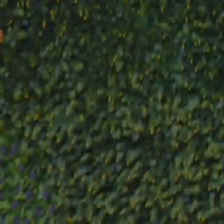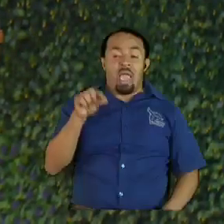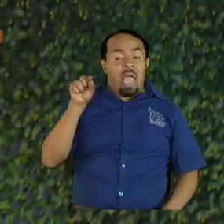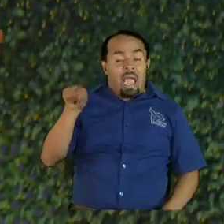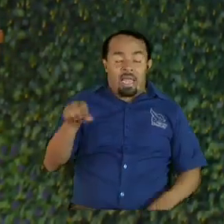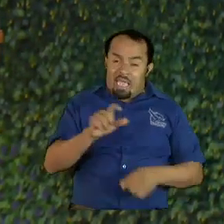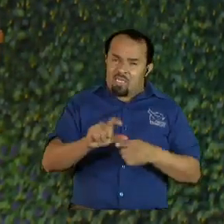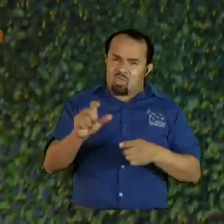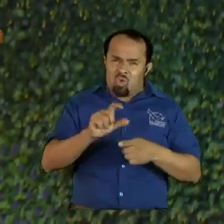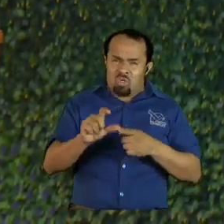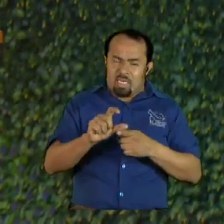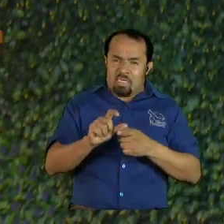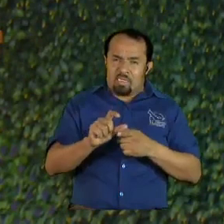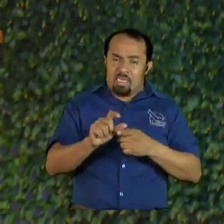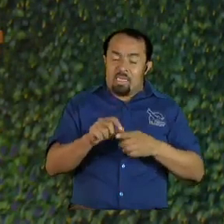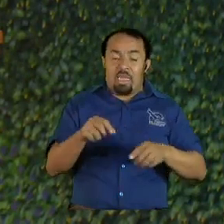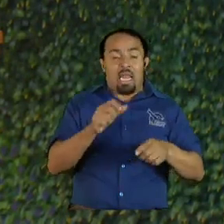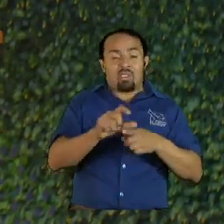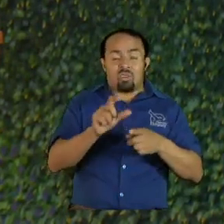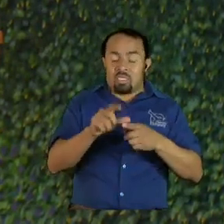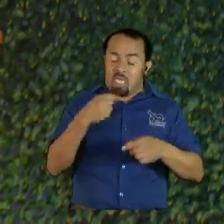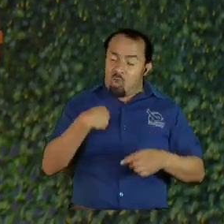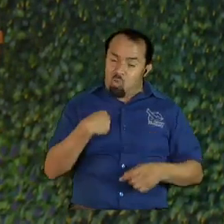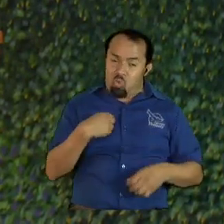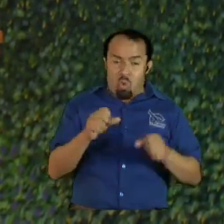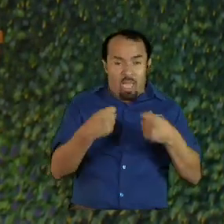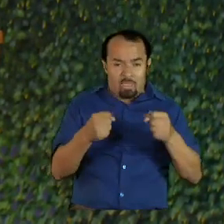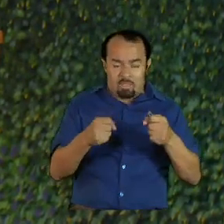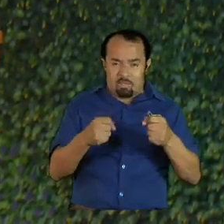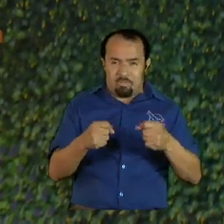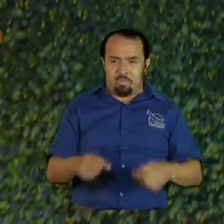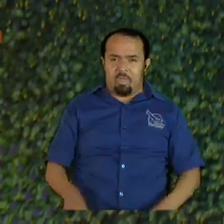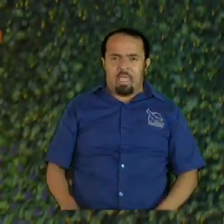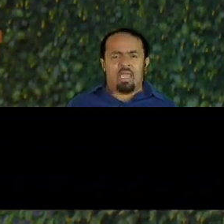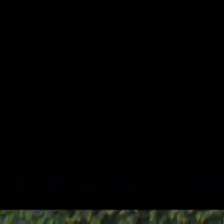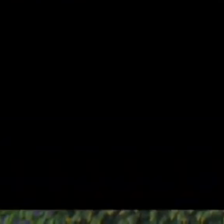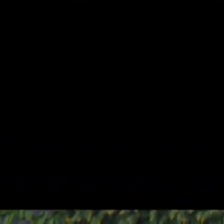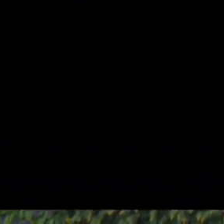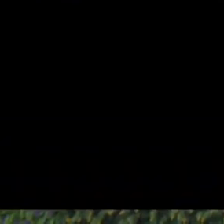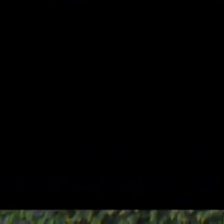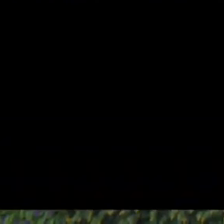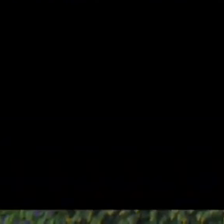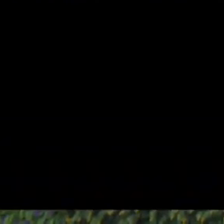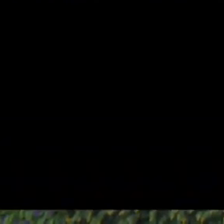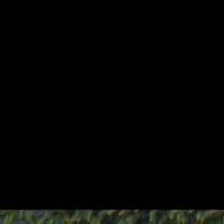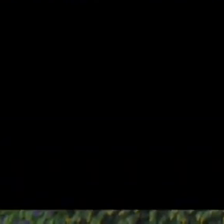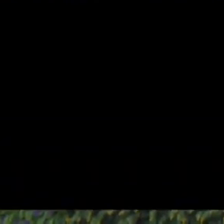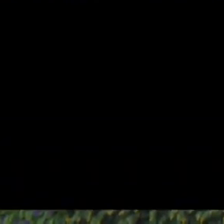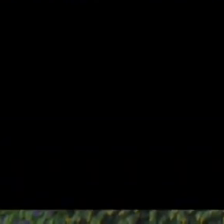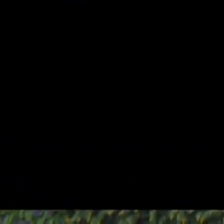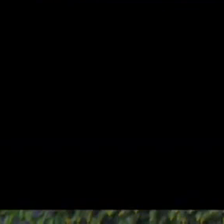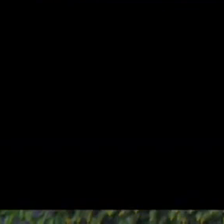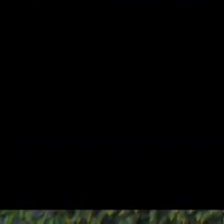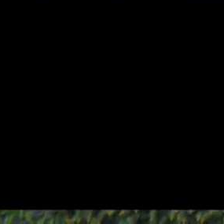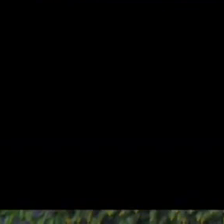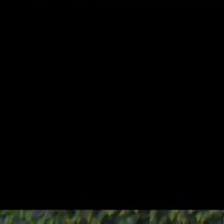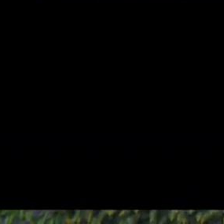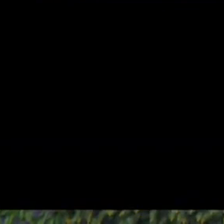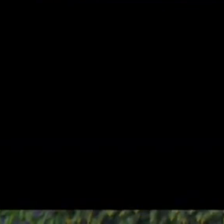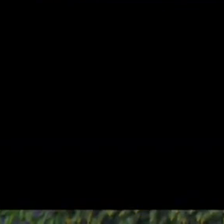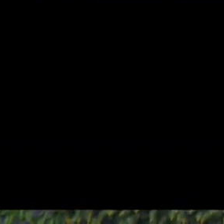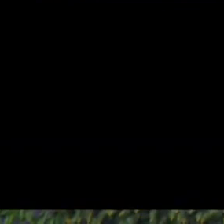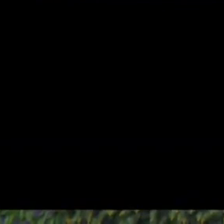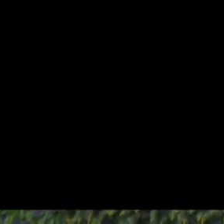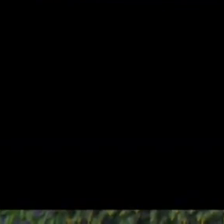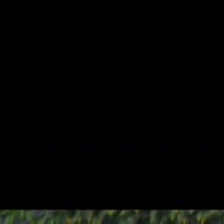aquellas cosas de las que nosotros adolecemos. Lo tenemos que reconocer. Es como un drogadicto,